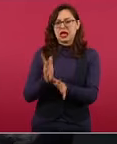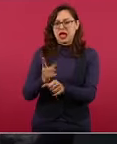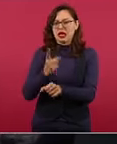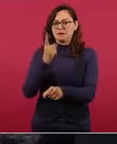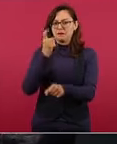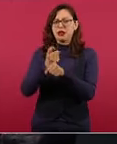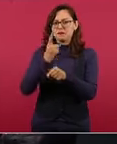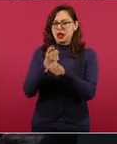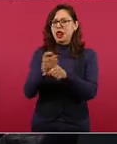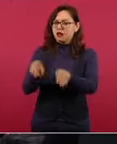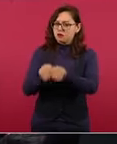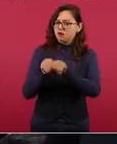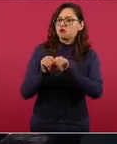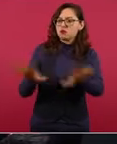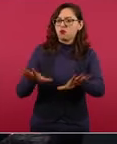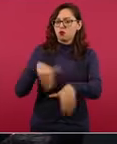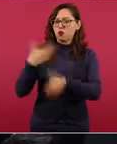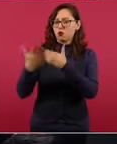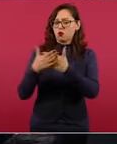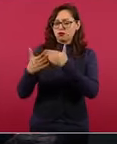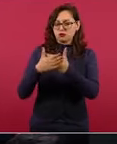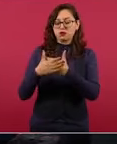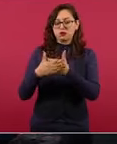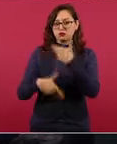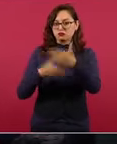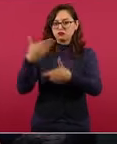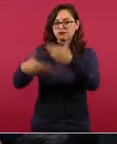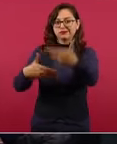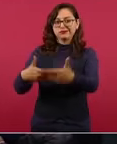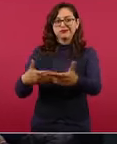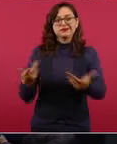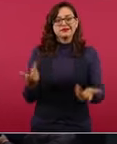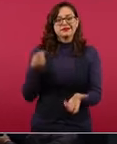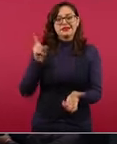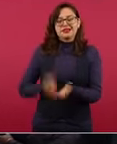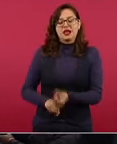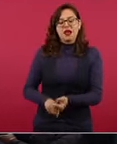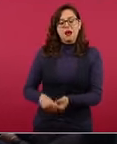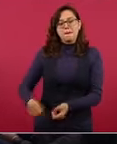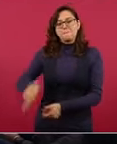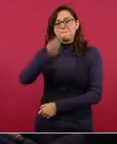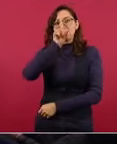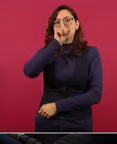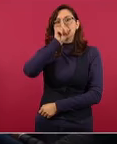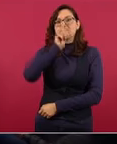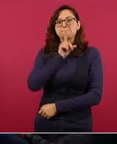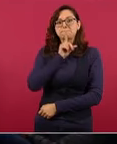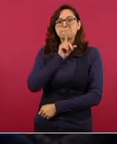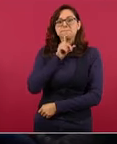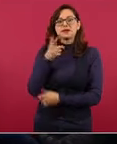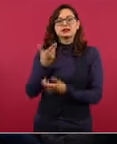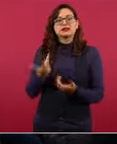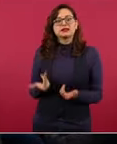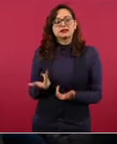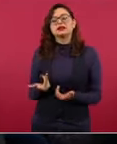al respecto fue planeada para disfrazar este endeudamiento exorbitante pues la operación significó por haberlo hecho